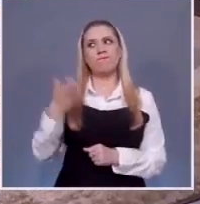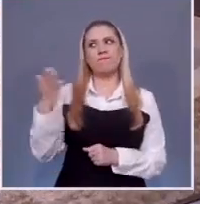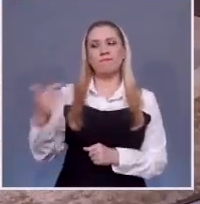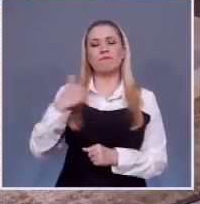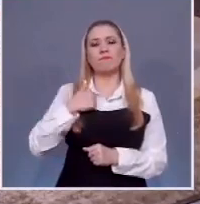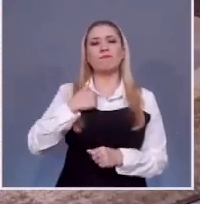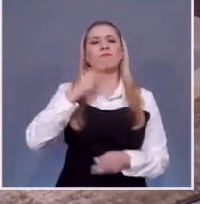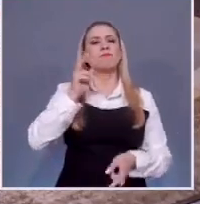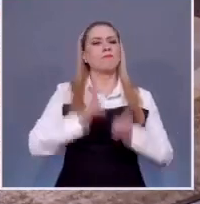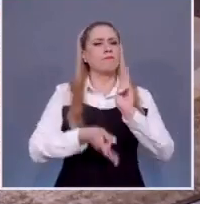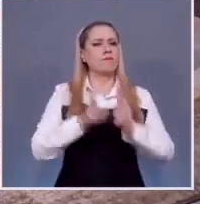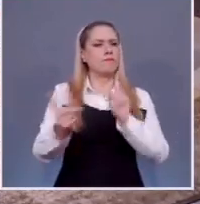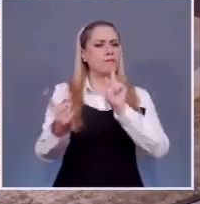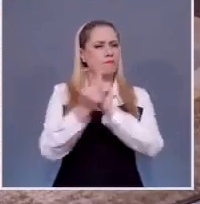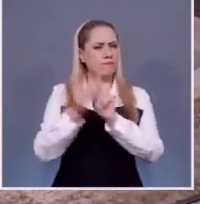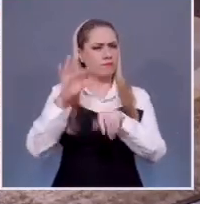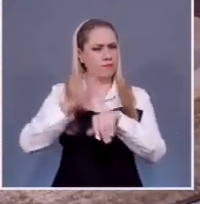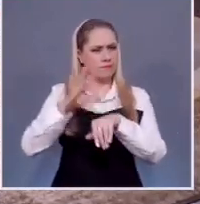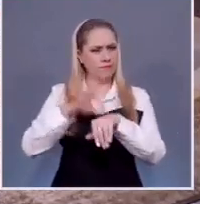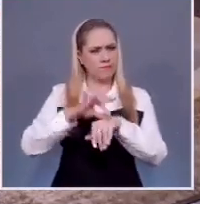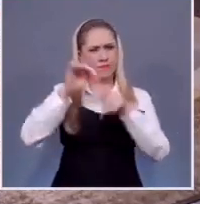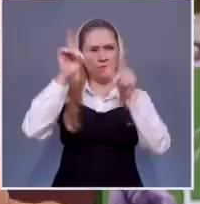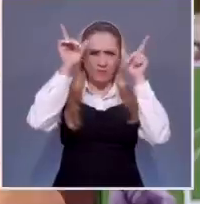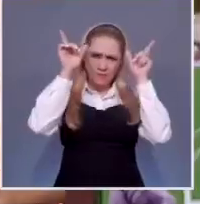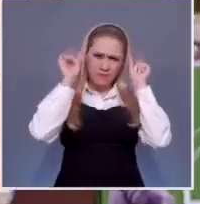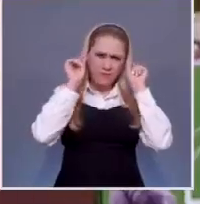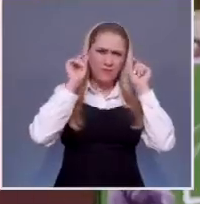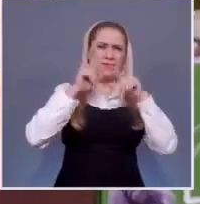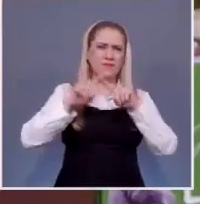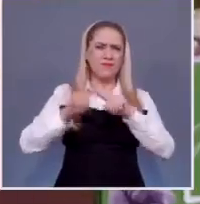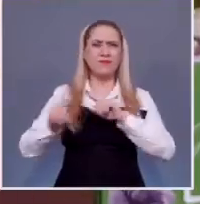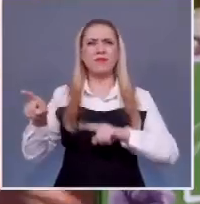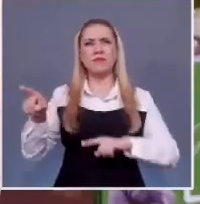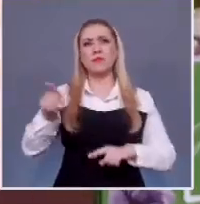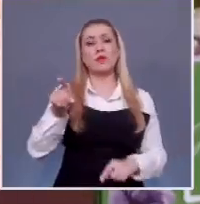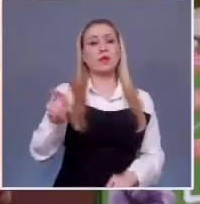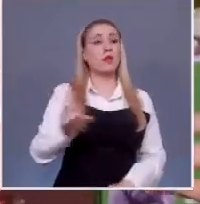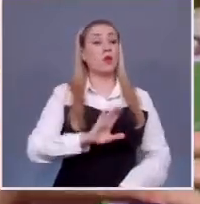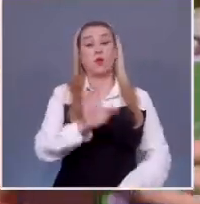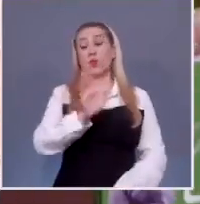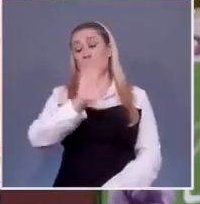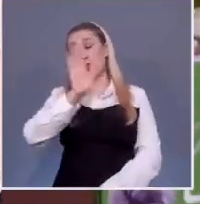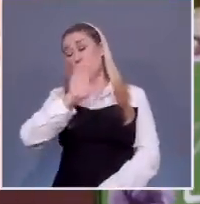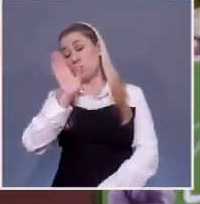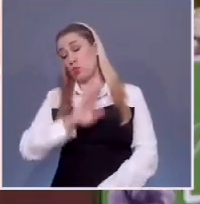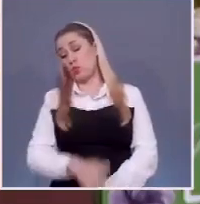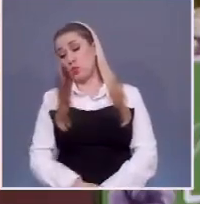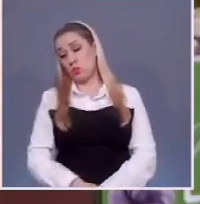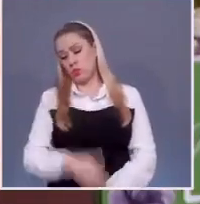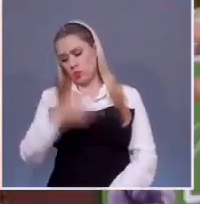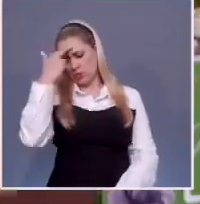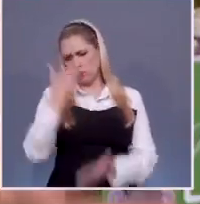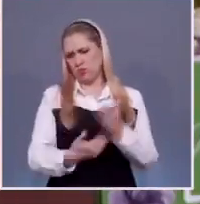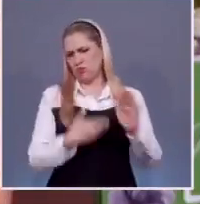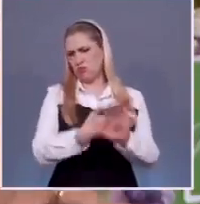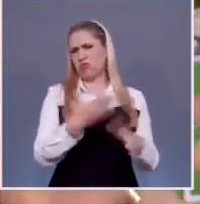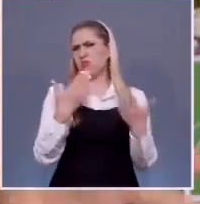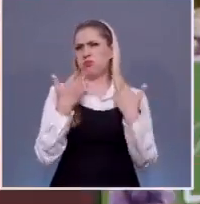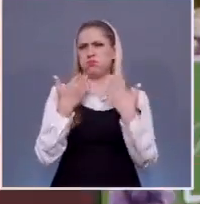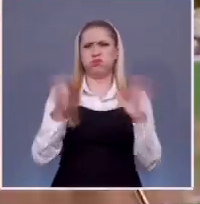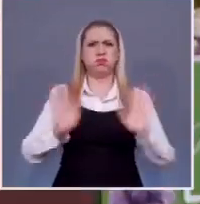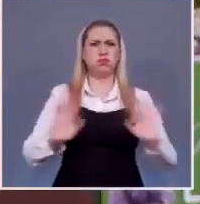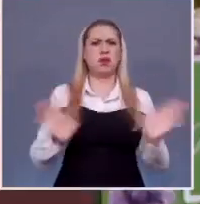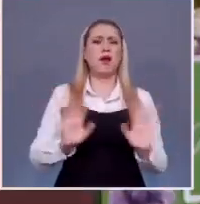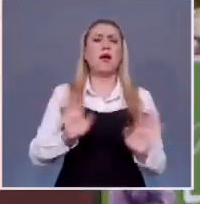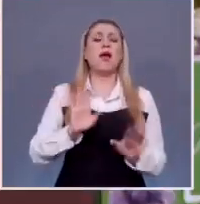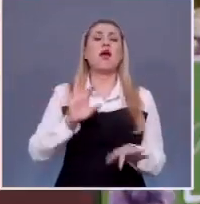salud, hay muchas personas que están en contra siquiera de que se use el término de violencia obstétrica, ¿no? Nos dicen, ni siquiera es violencia obstétrica, estamos hablando de mala praxis. Y ahí es